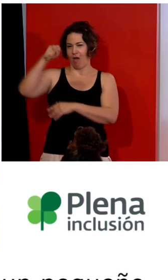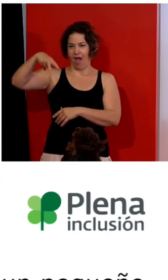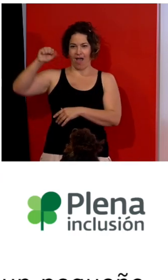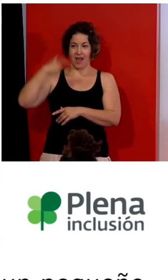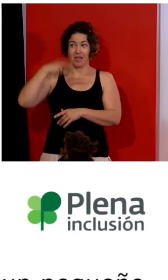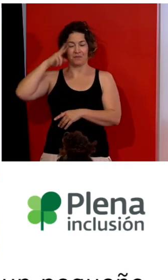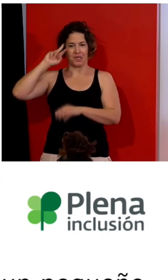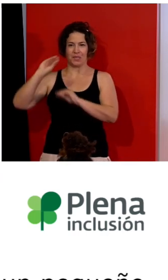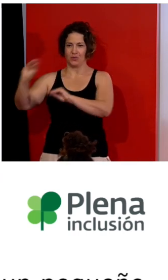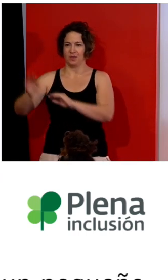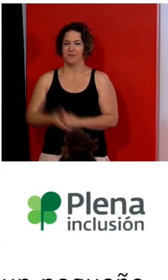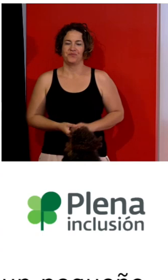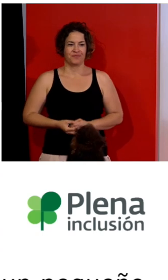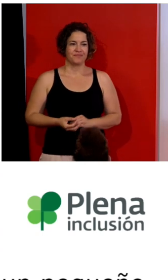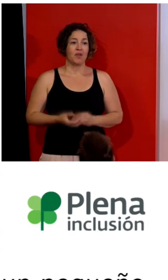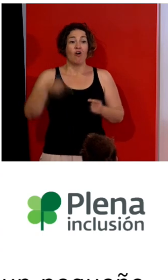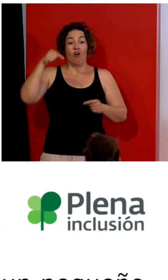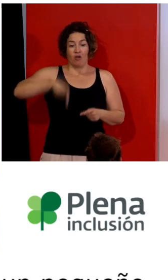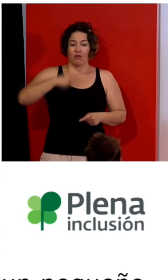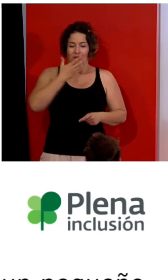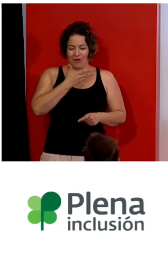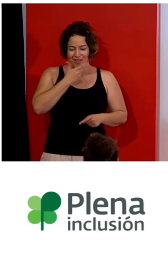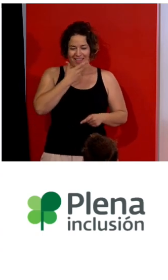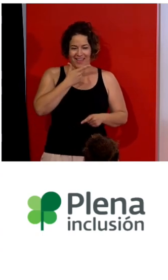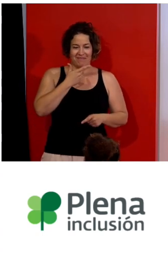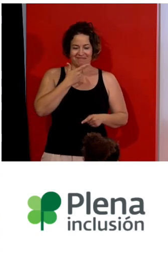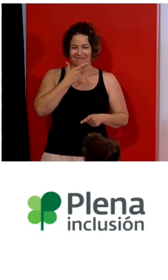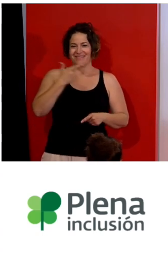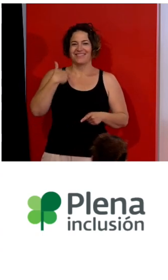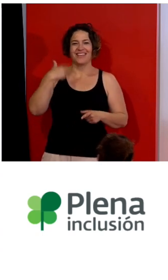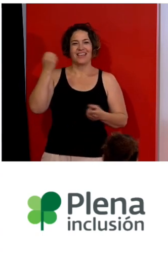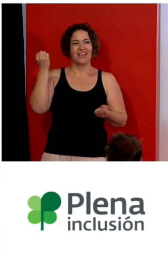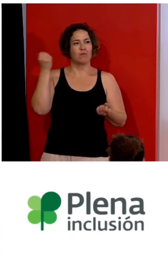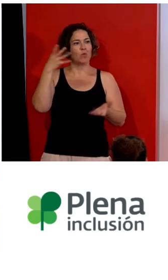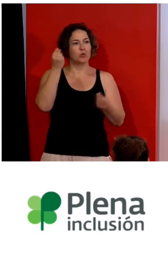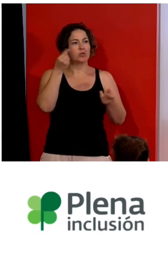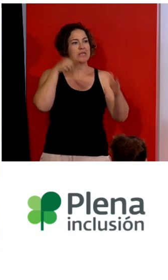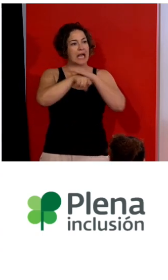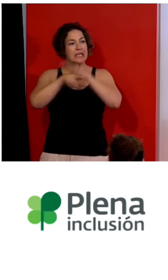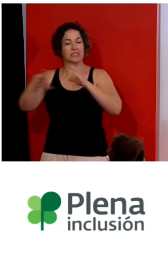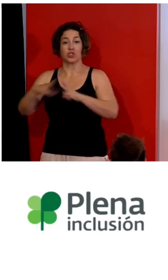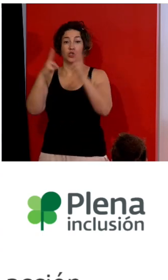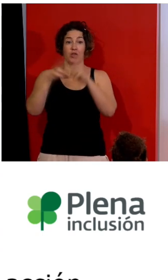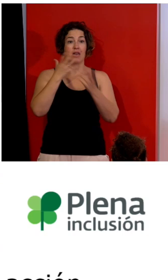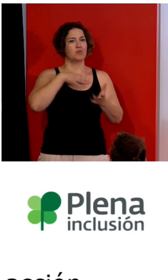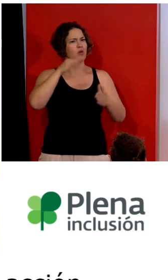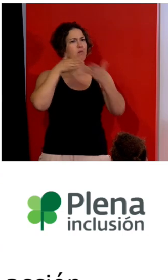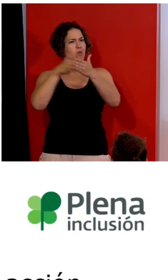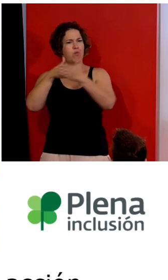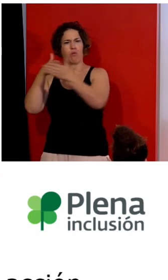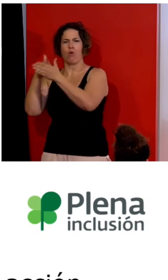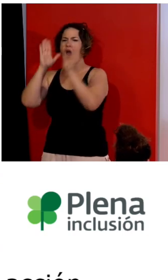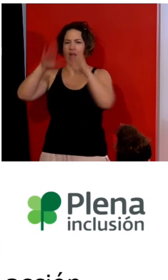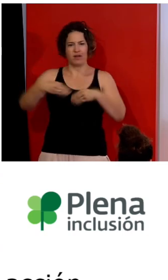con su experiencia. Hoy vamos a poder conocer cómo la acción concertada de actores sociales es capaz de remover obstáculos que parecían